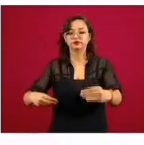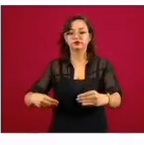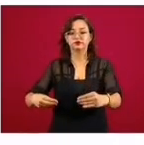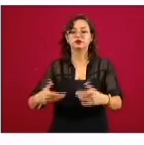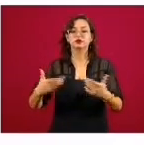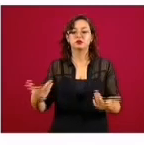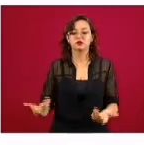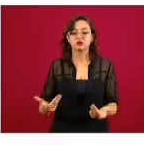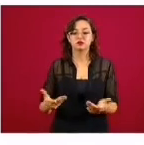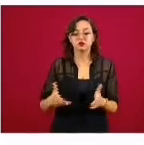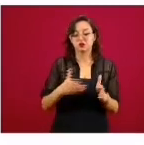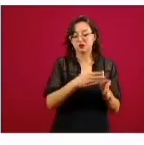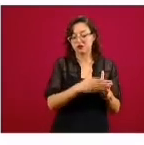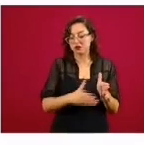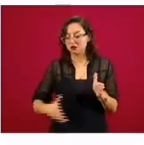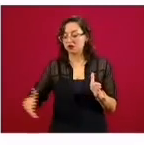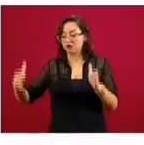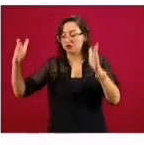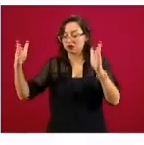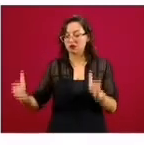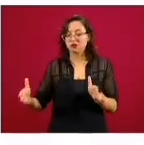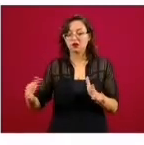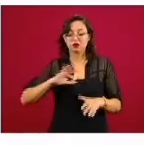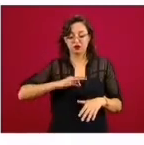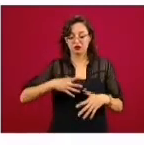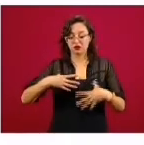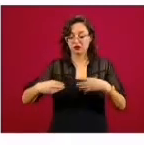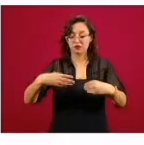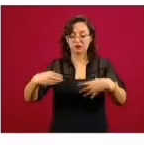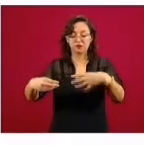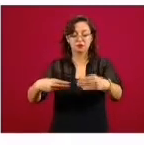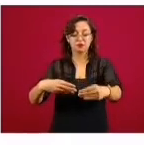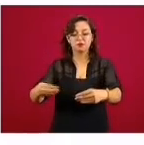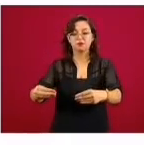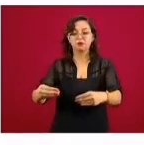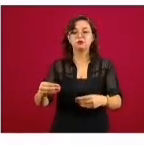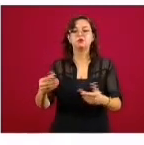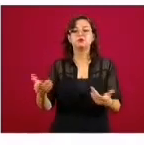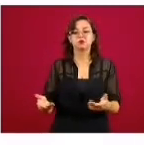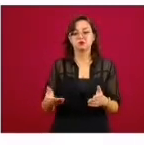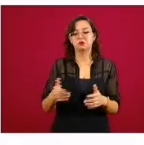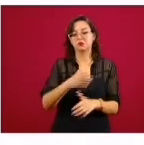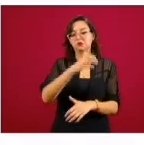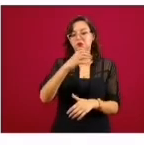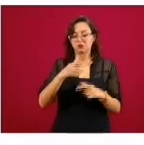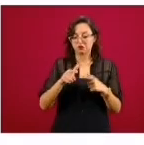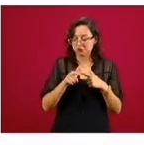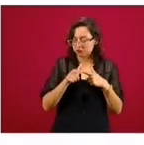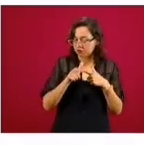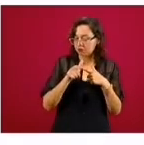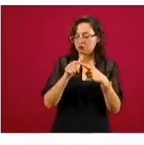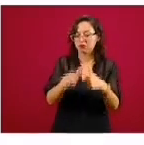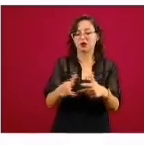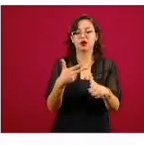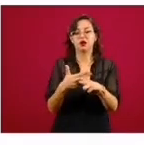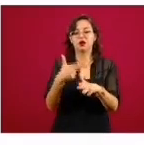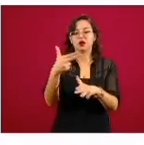proyectando este primer ciclo de la epidemia. El primer ciclo de la epidemia se puede proyectar que se extendería